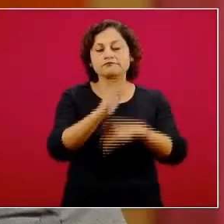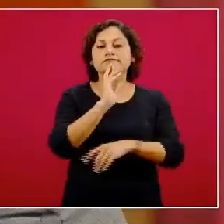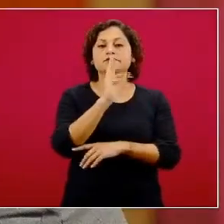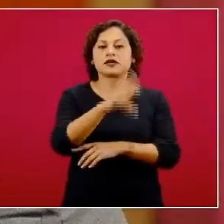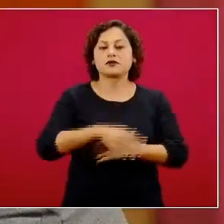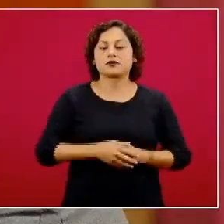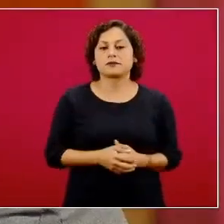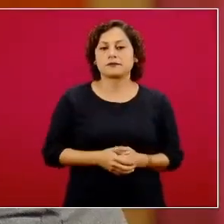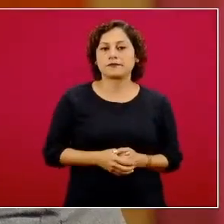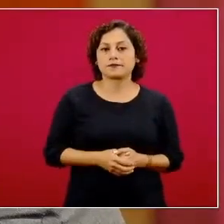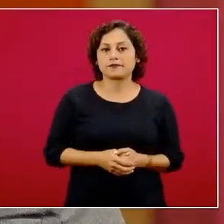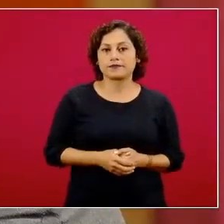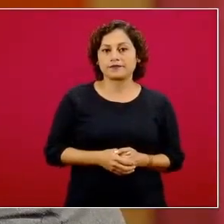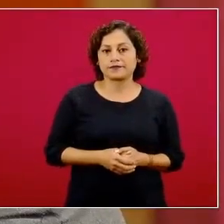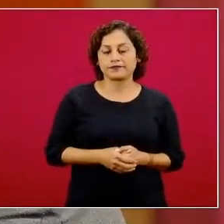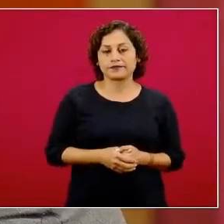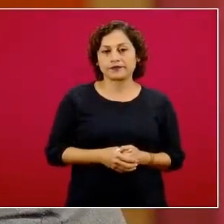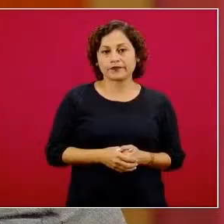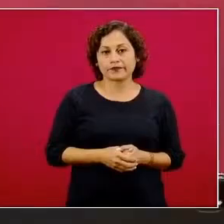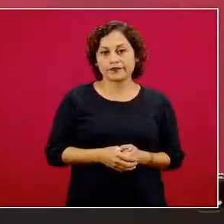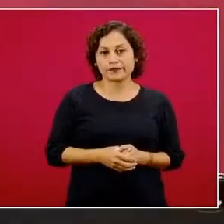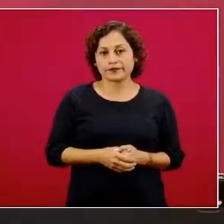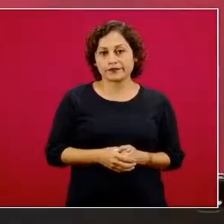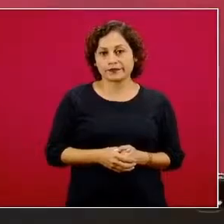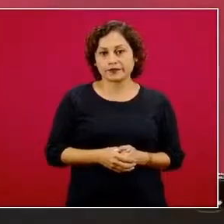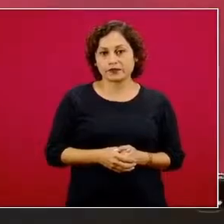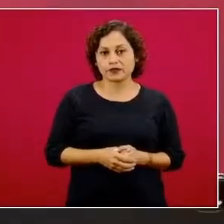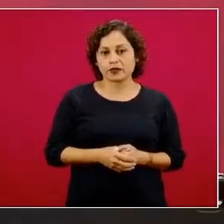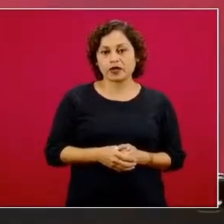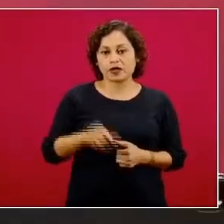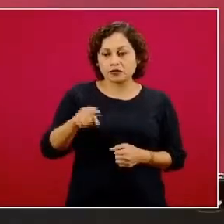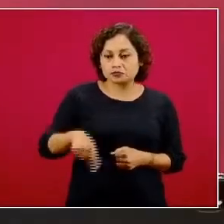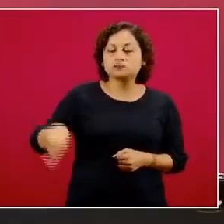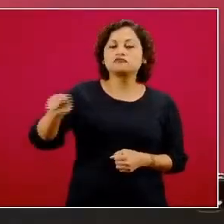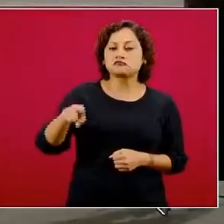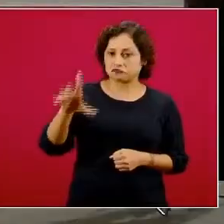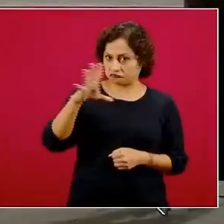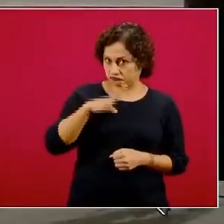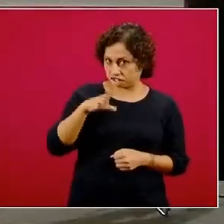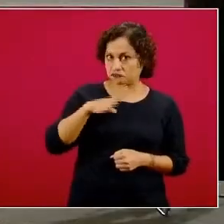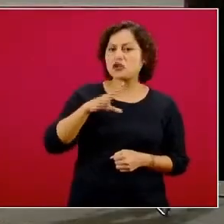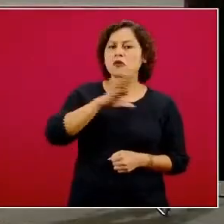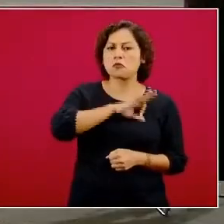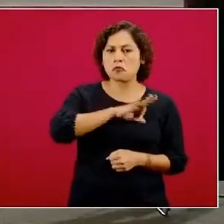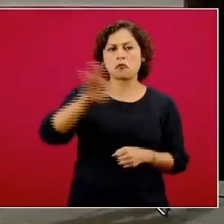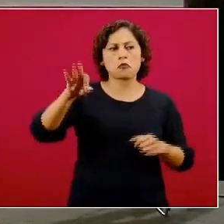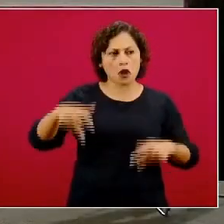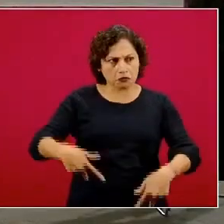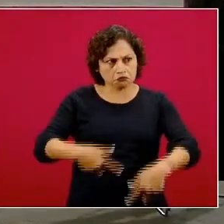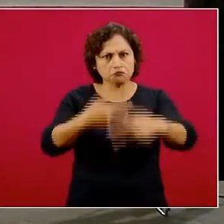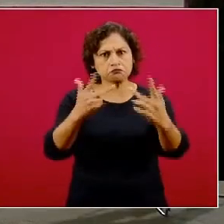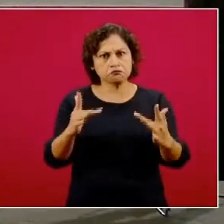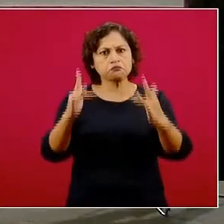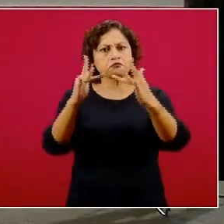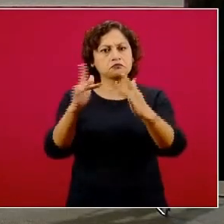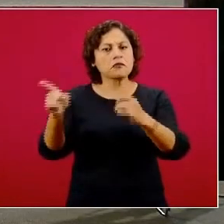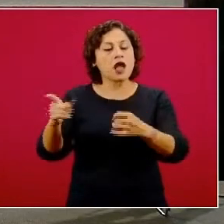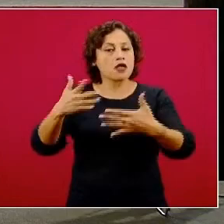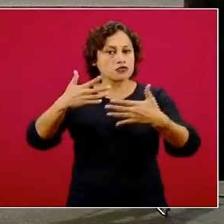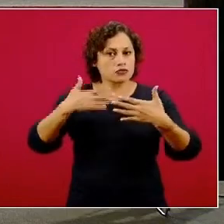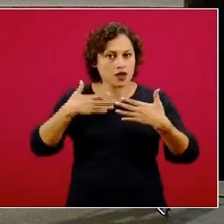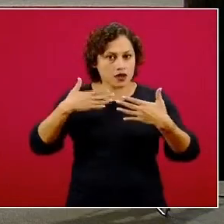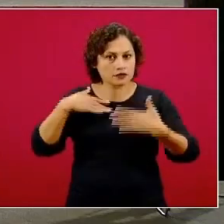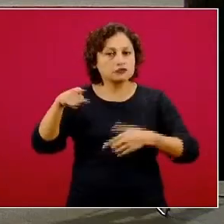con este tipo de terapias a distancia también a través de Fundación Teletón y